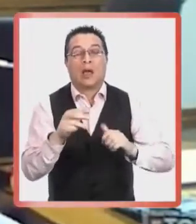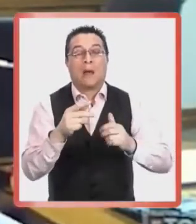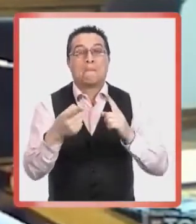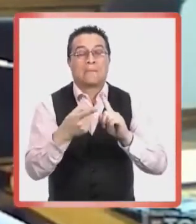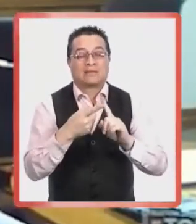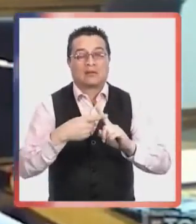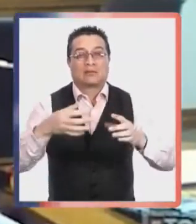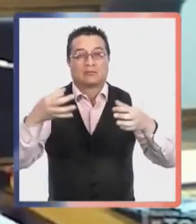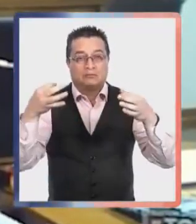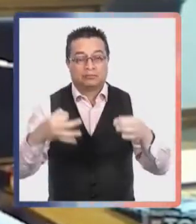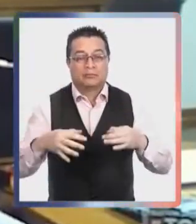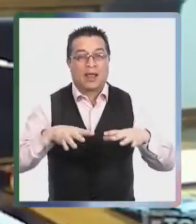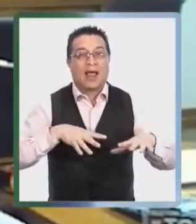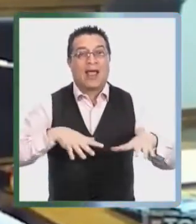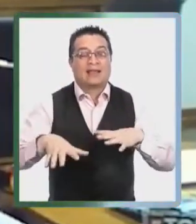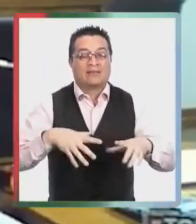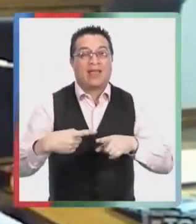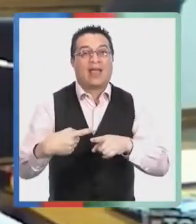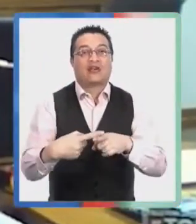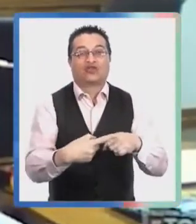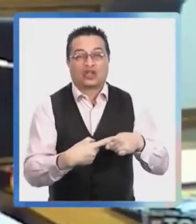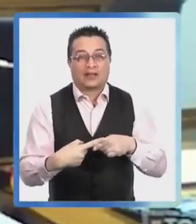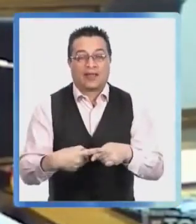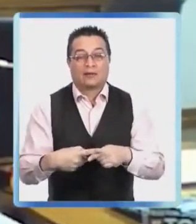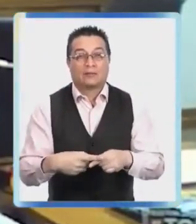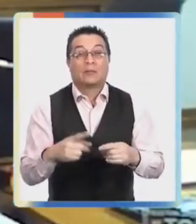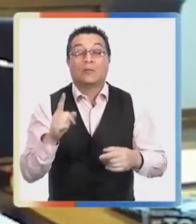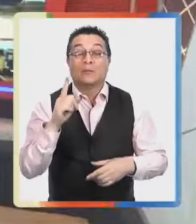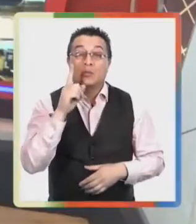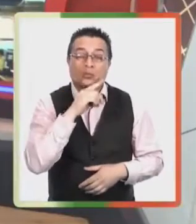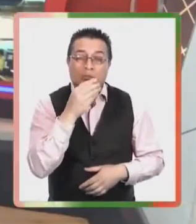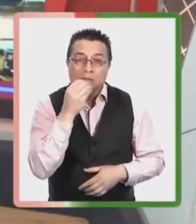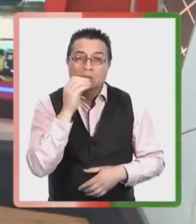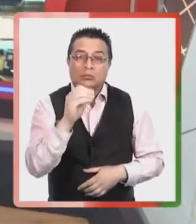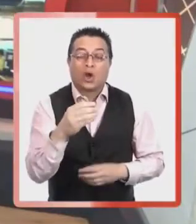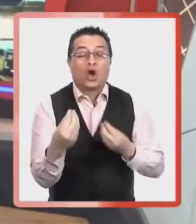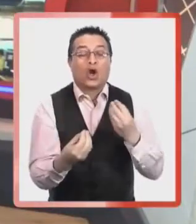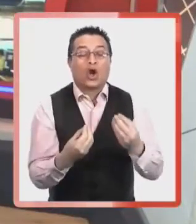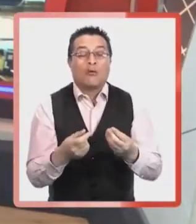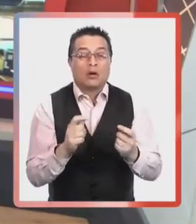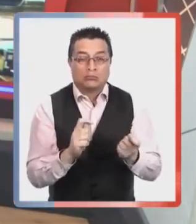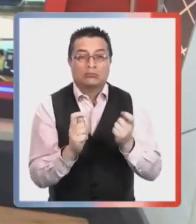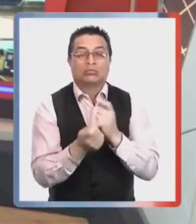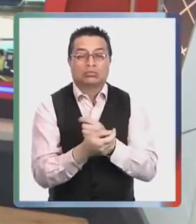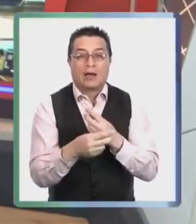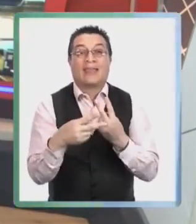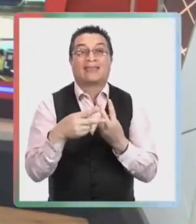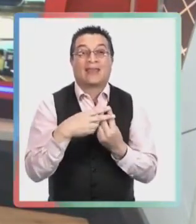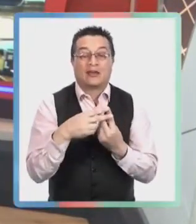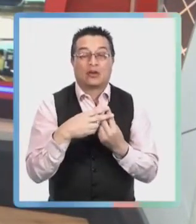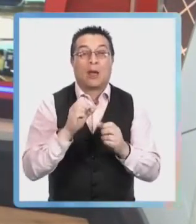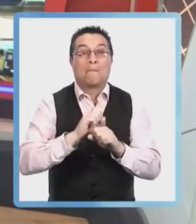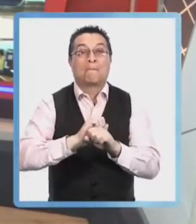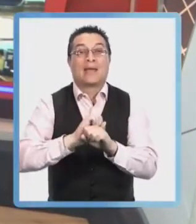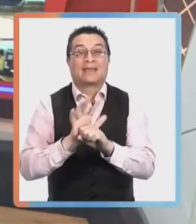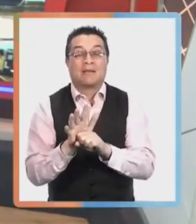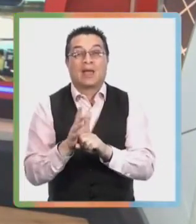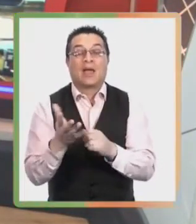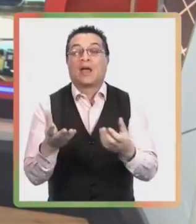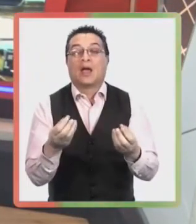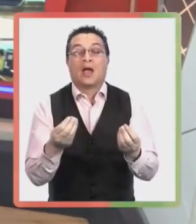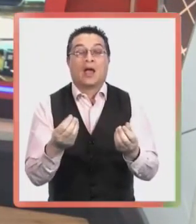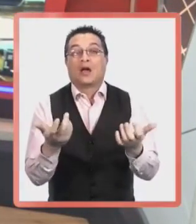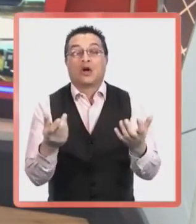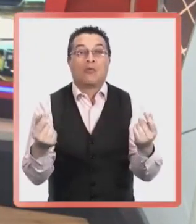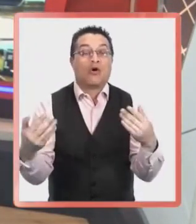plena participación en las actividades de la sociedad para finalizar como se ha tenido que adaptar teletón con la pandemia del